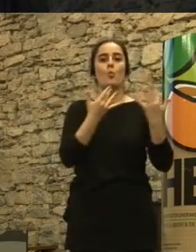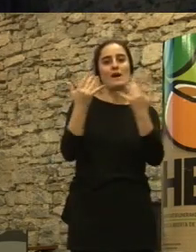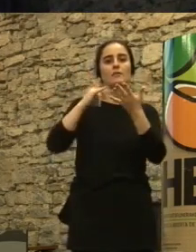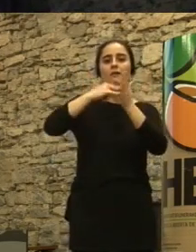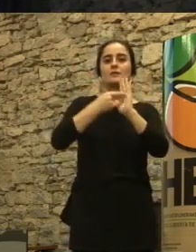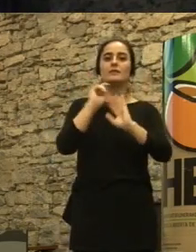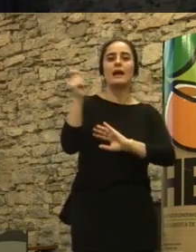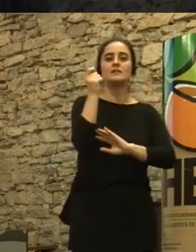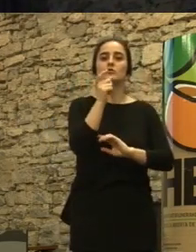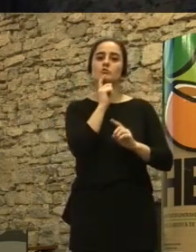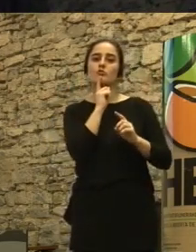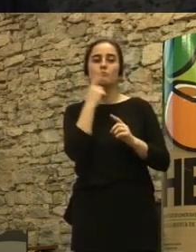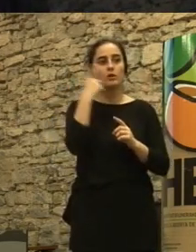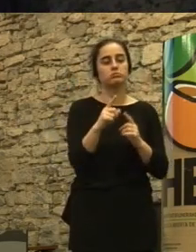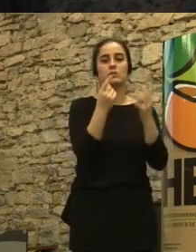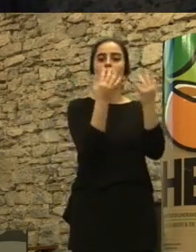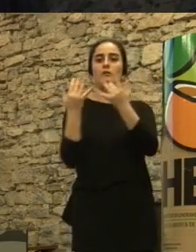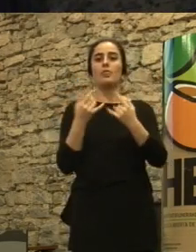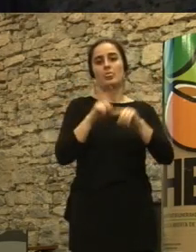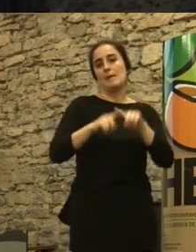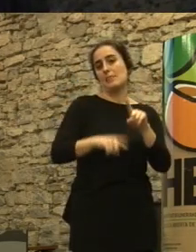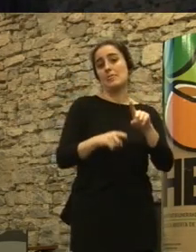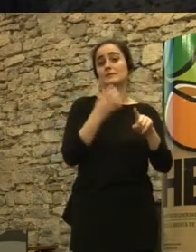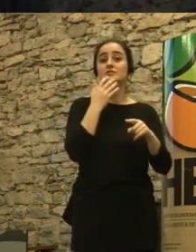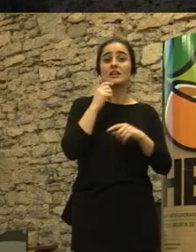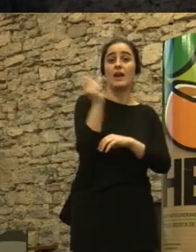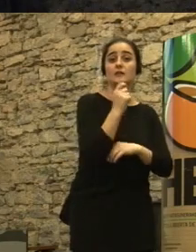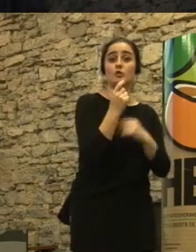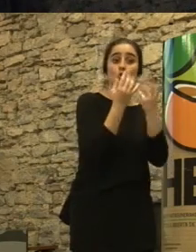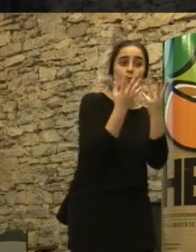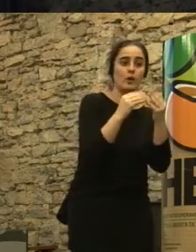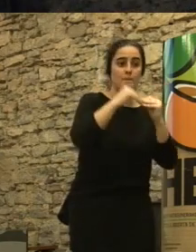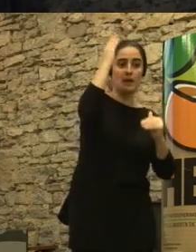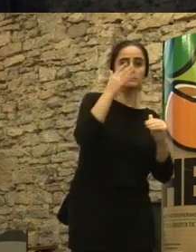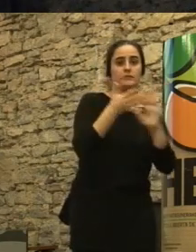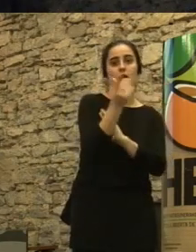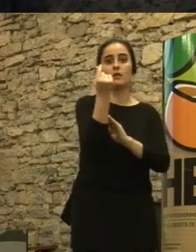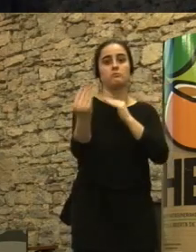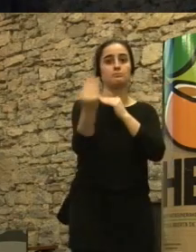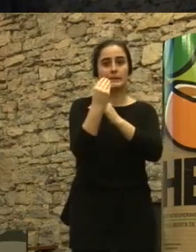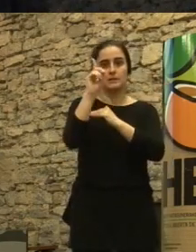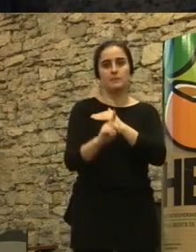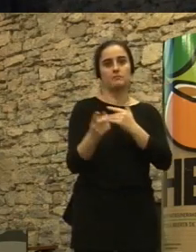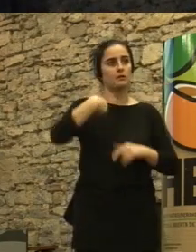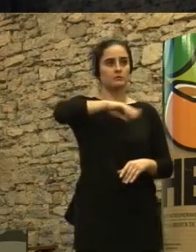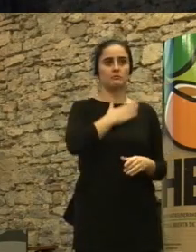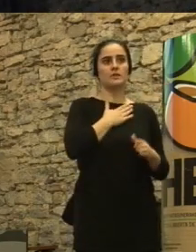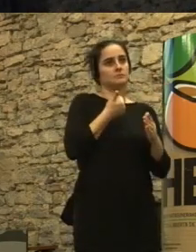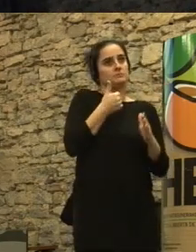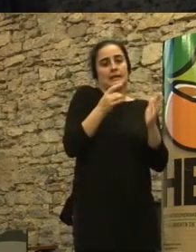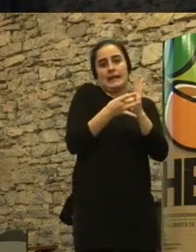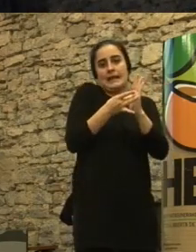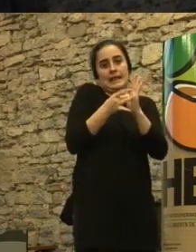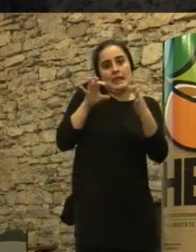son cuantitativos, de eso depende que tengas más financiaciones, uh-huh. y estos indicadores son cualitativos hasta